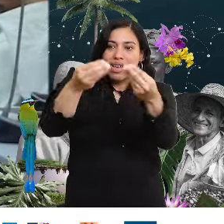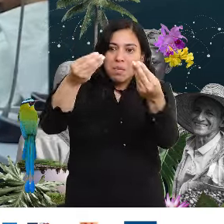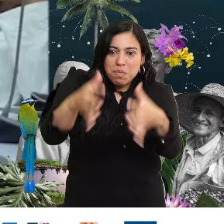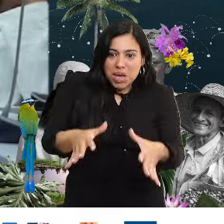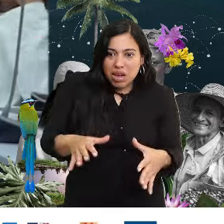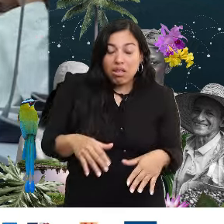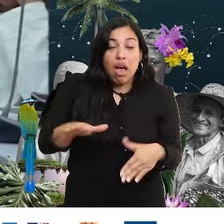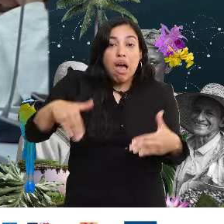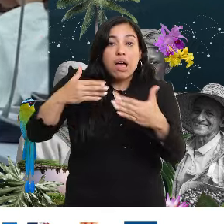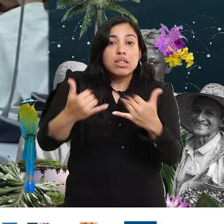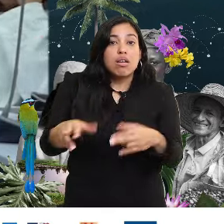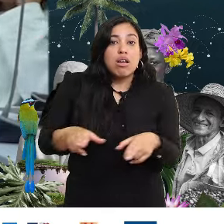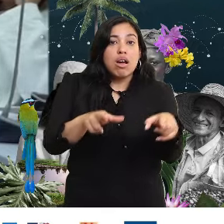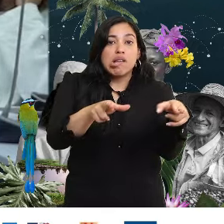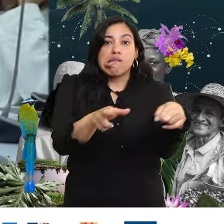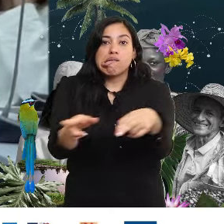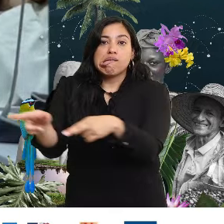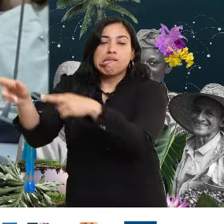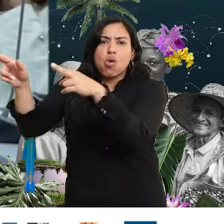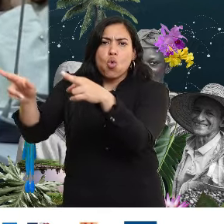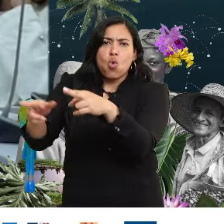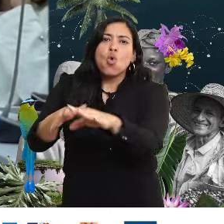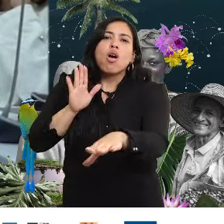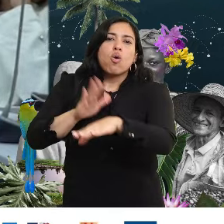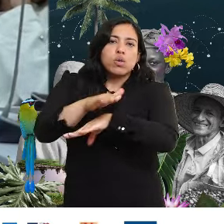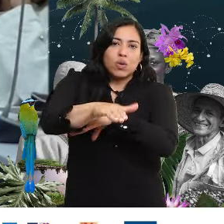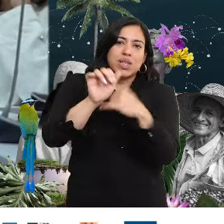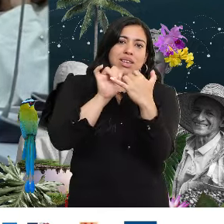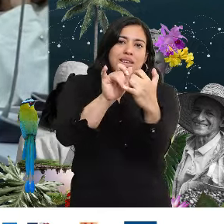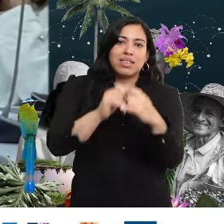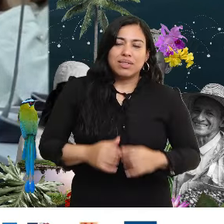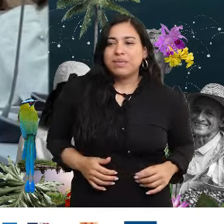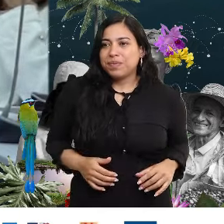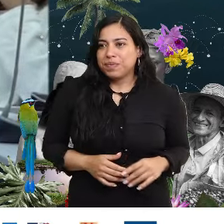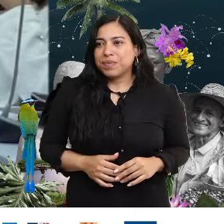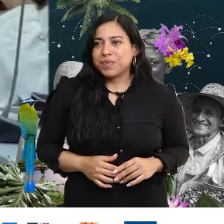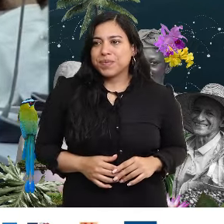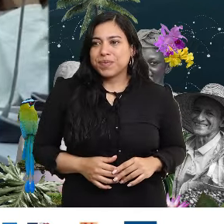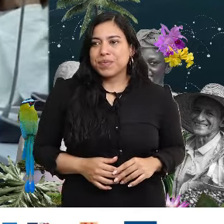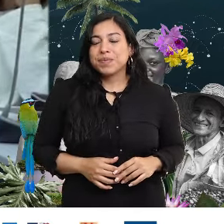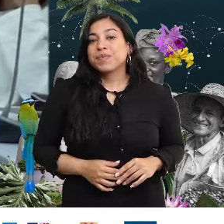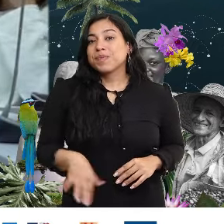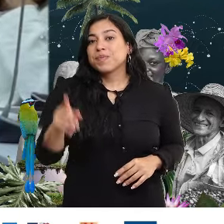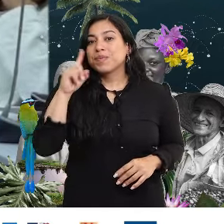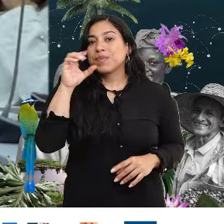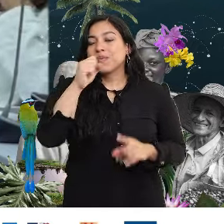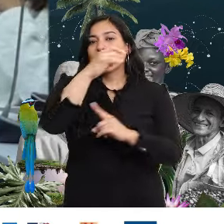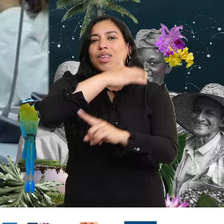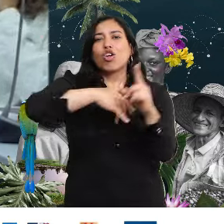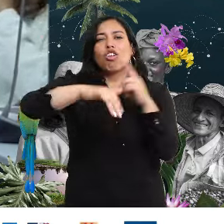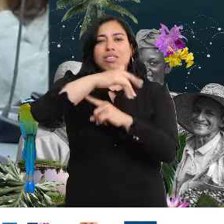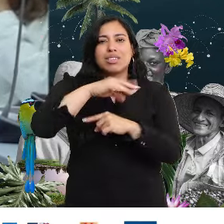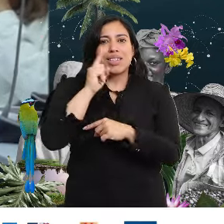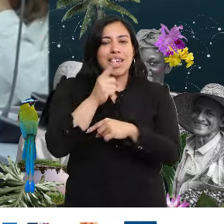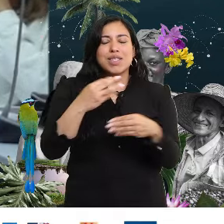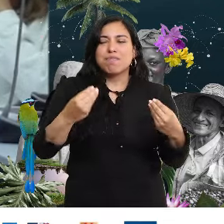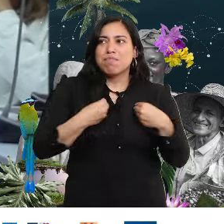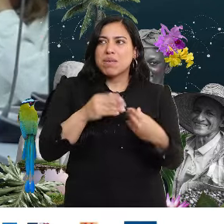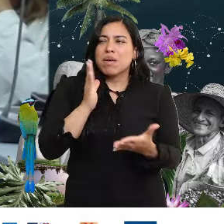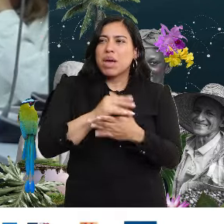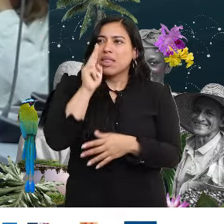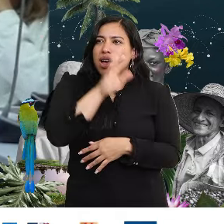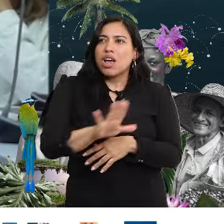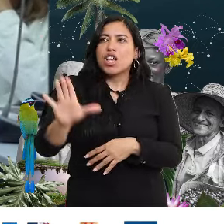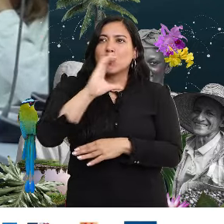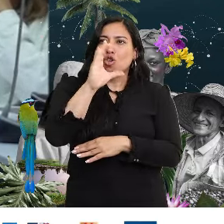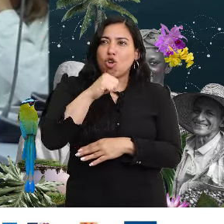para siempre y que fue causa del conflicto armado. Entonces, desde este contexto de nuestra vivencia como país,